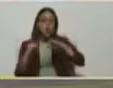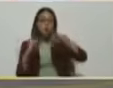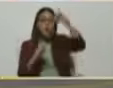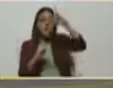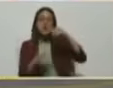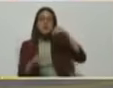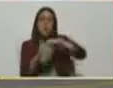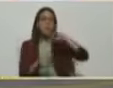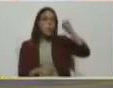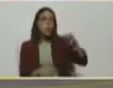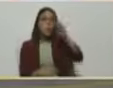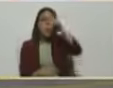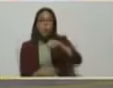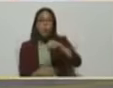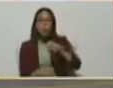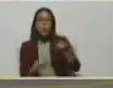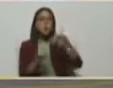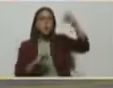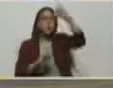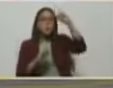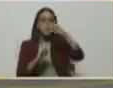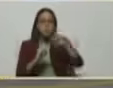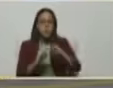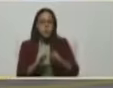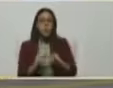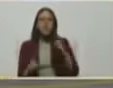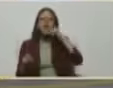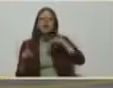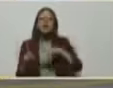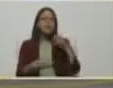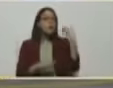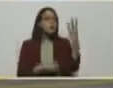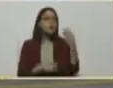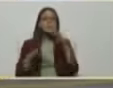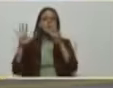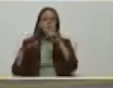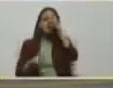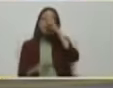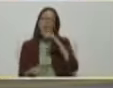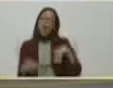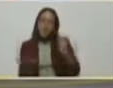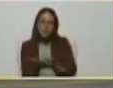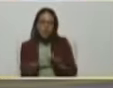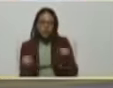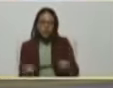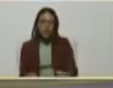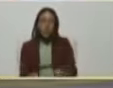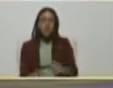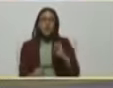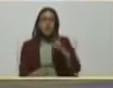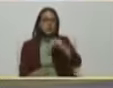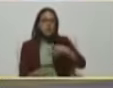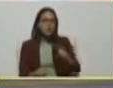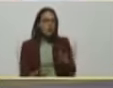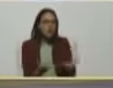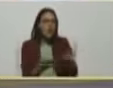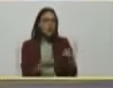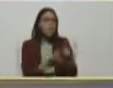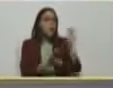baja de 39 años. Y el abastecimiento ahora con producción